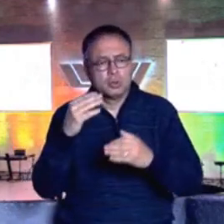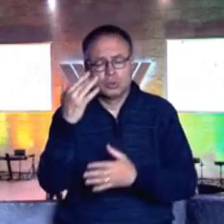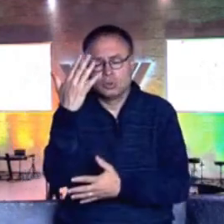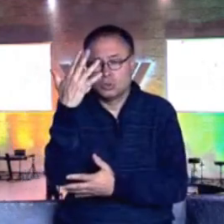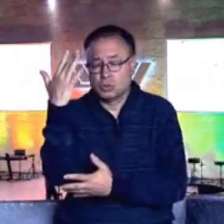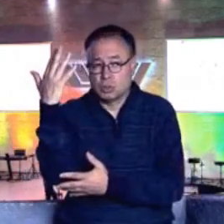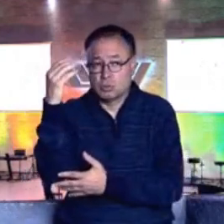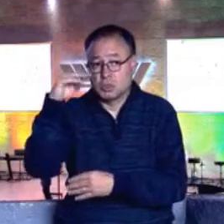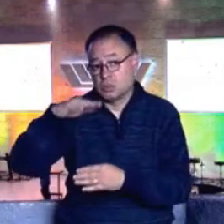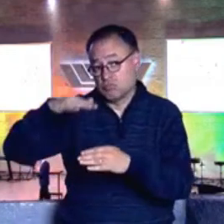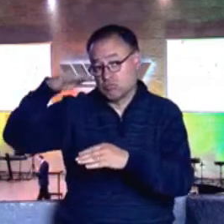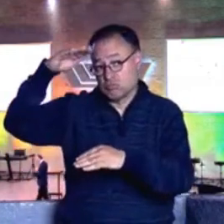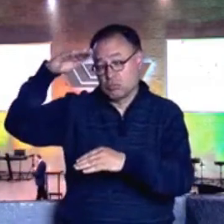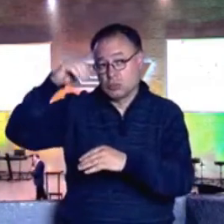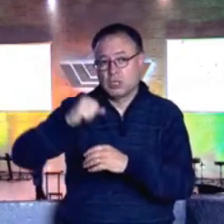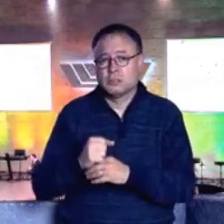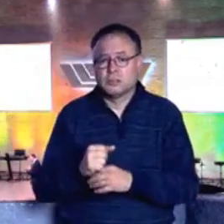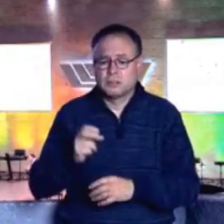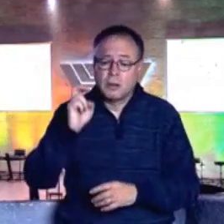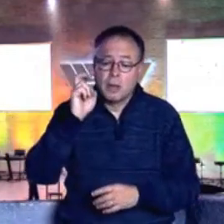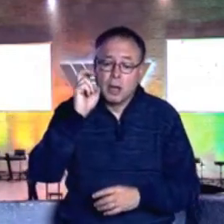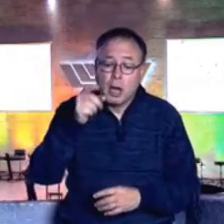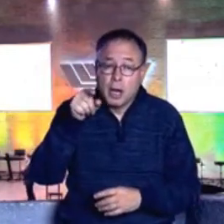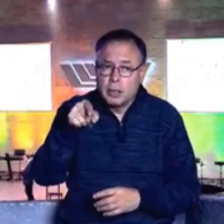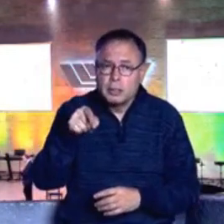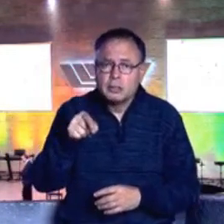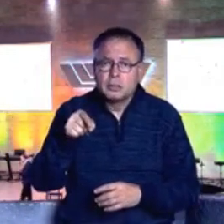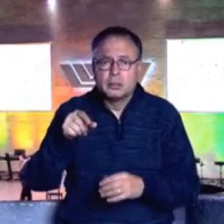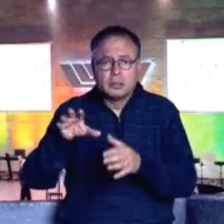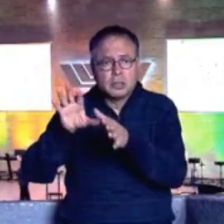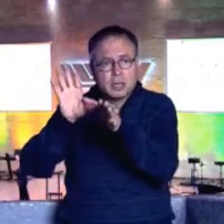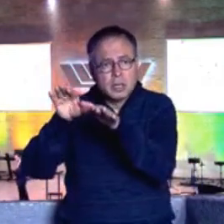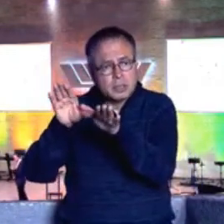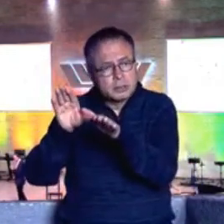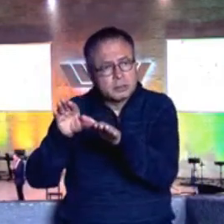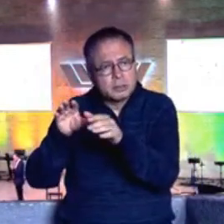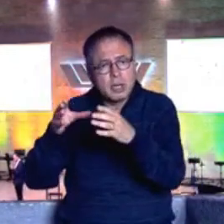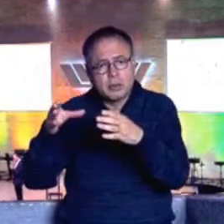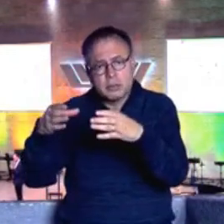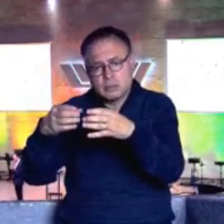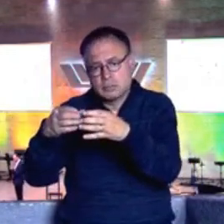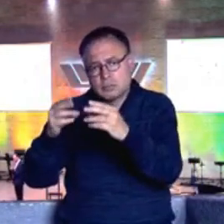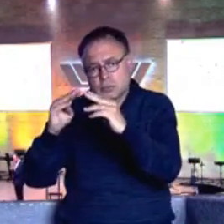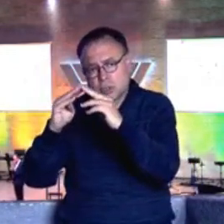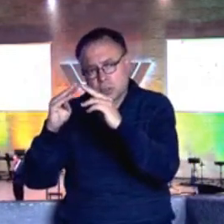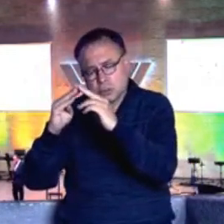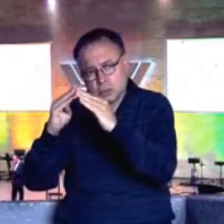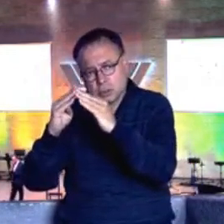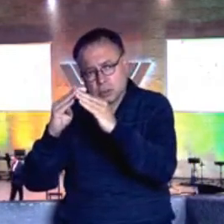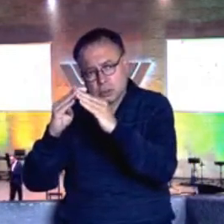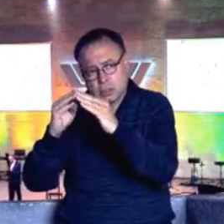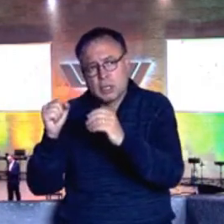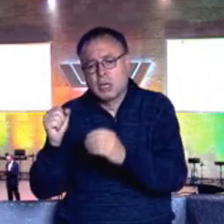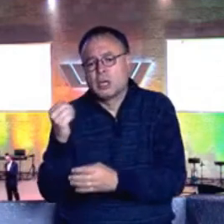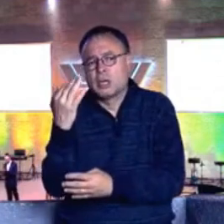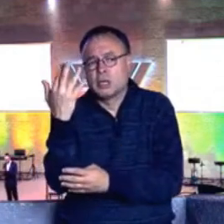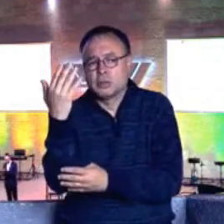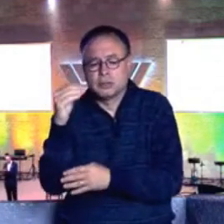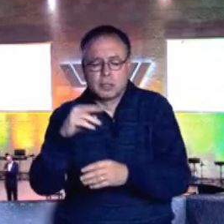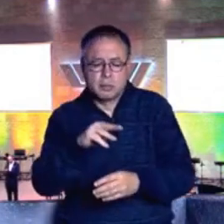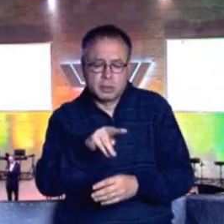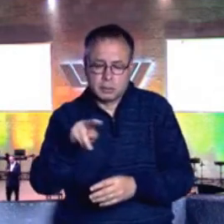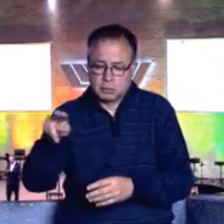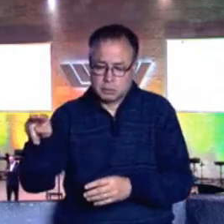ahí las aves hacen sus nidos en Los Cipreses tienen su hogar las cigüeñas en las altas